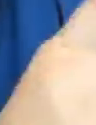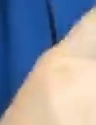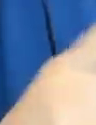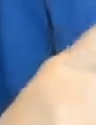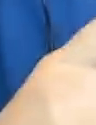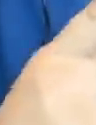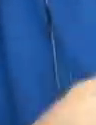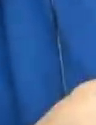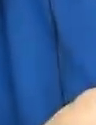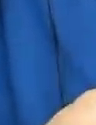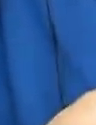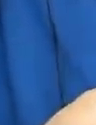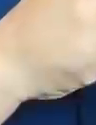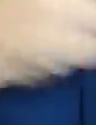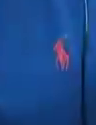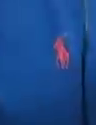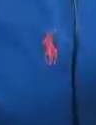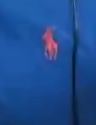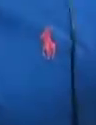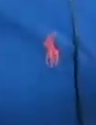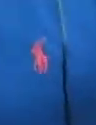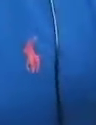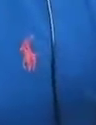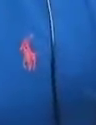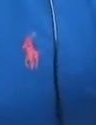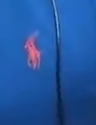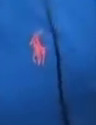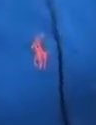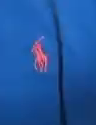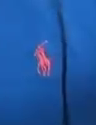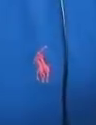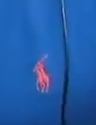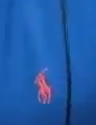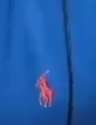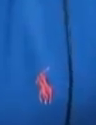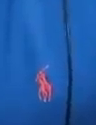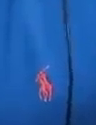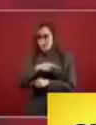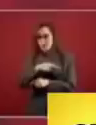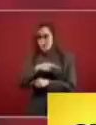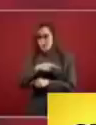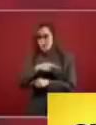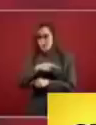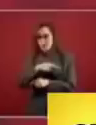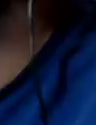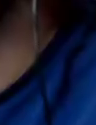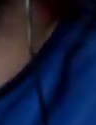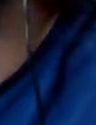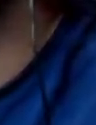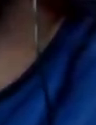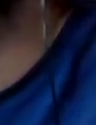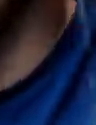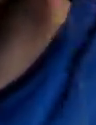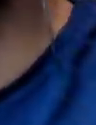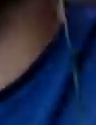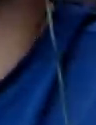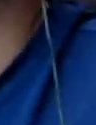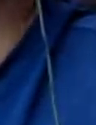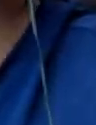esa película que acaba de salir en el cine va a estar en hd en te pito y que el libro que acaba de salir está